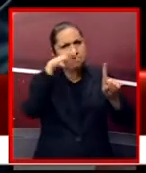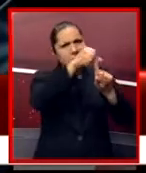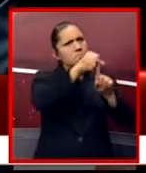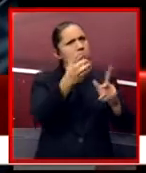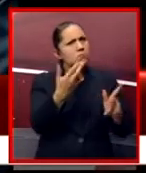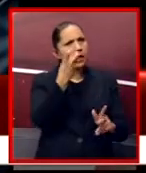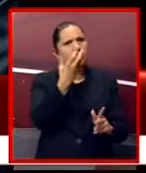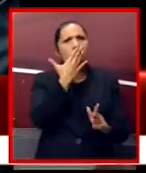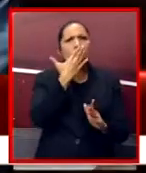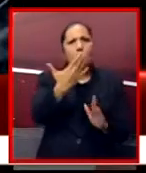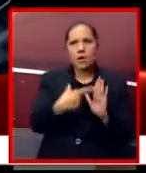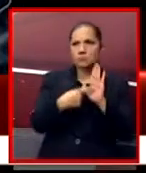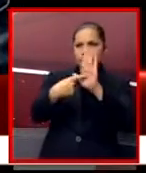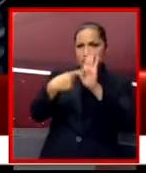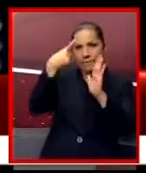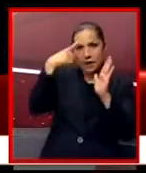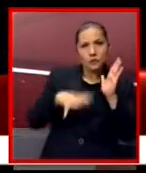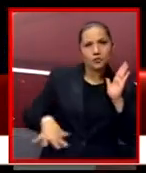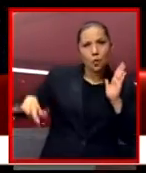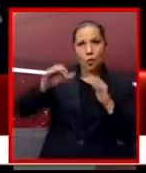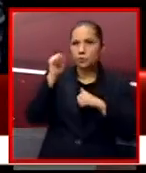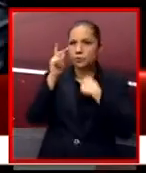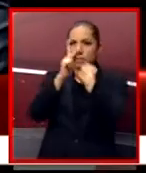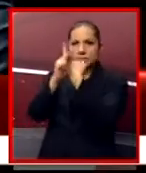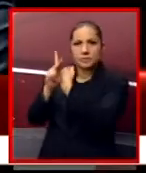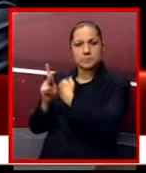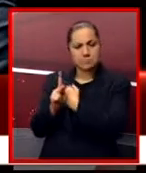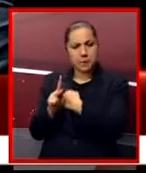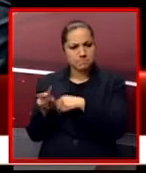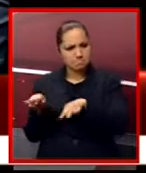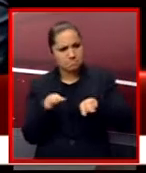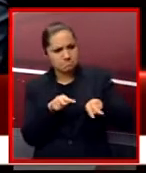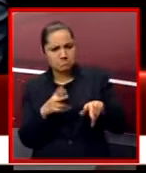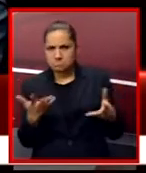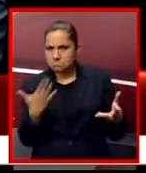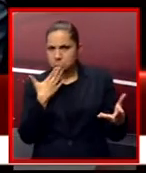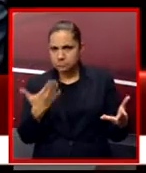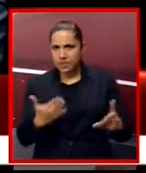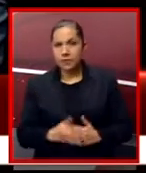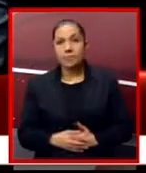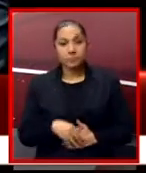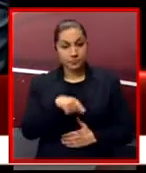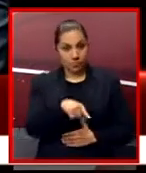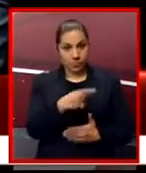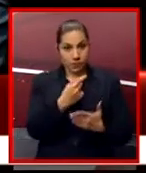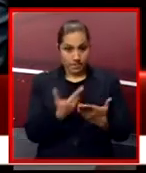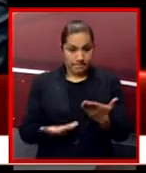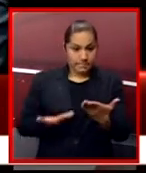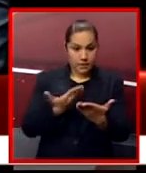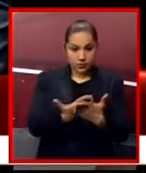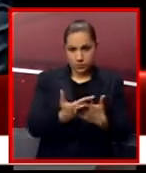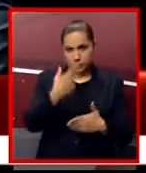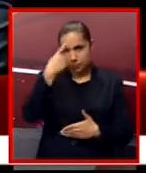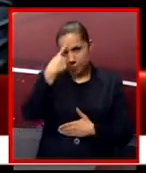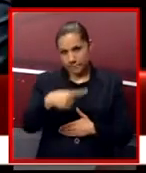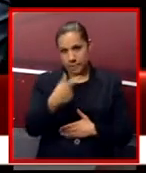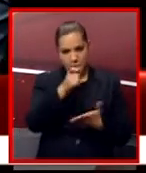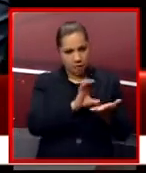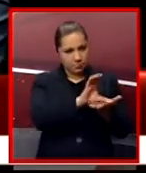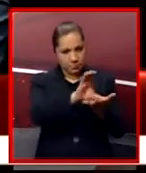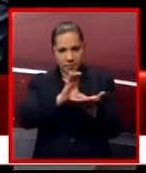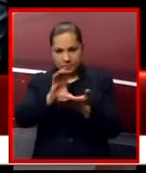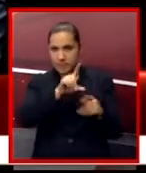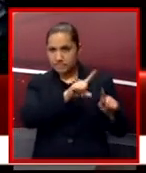internacionales. La aprobación del presupuesto de egresos de la Federación en este momento, justo antes del inicio de la